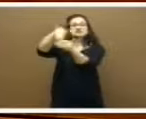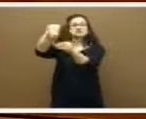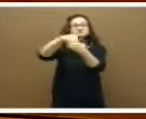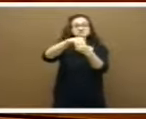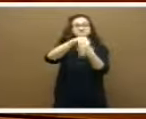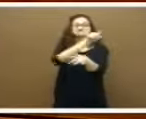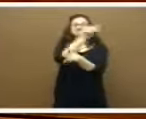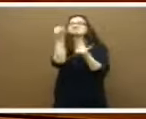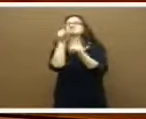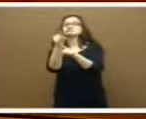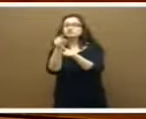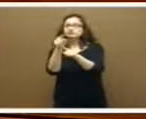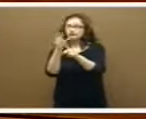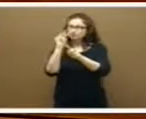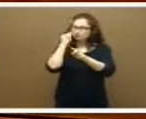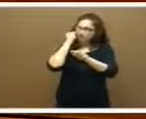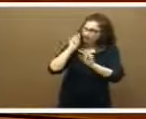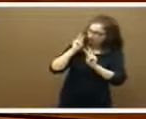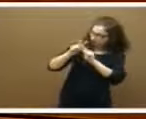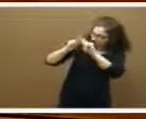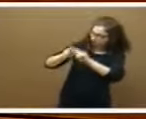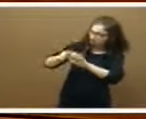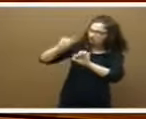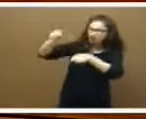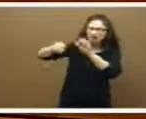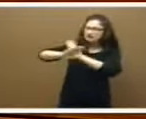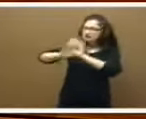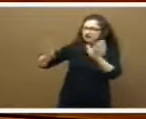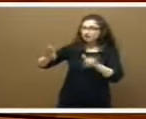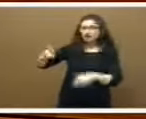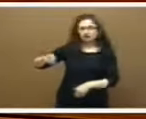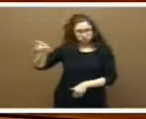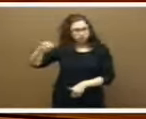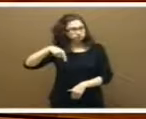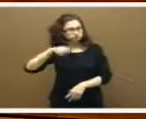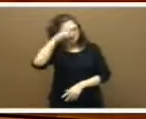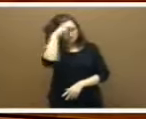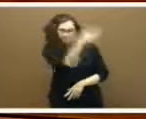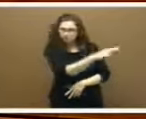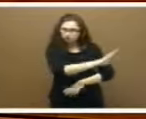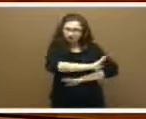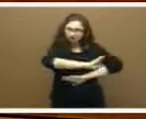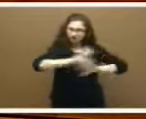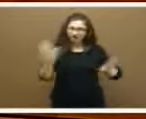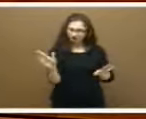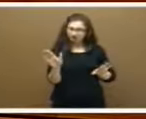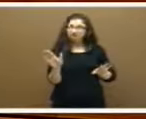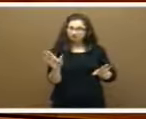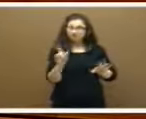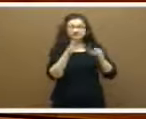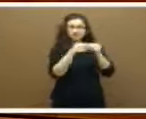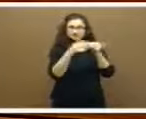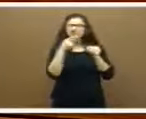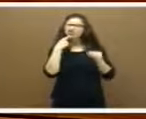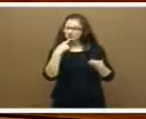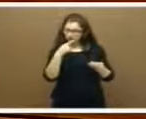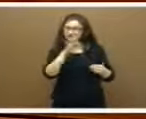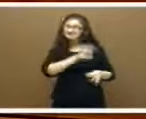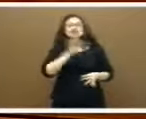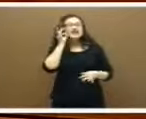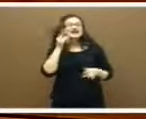sola rectificación por su falta de respeto a profesionales y, sobre todo, a los usuarios de estos centros. Y le digo literal lo que dijo la señora gerente